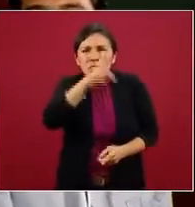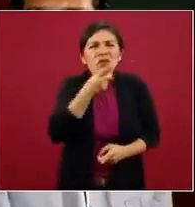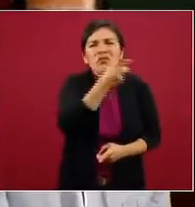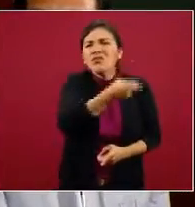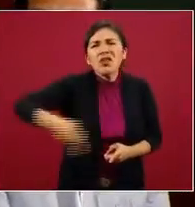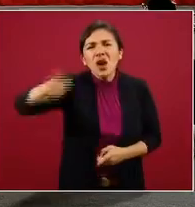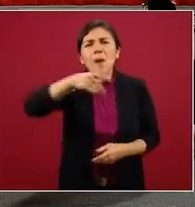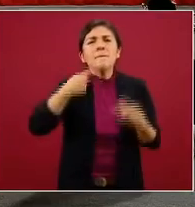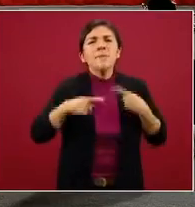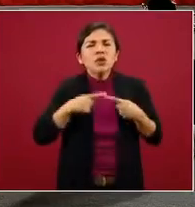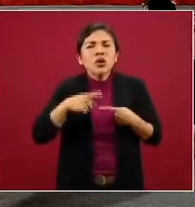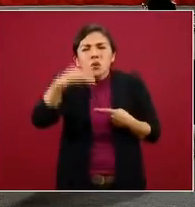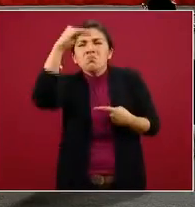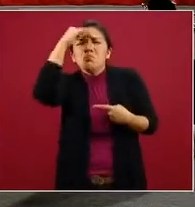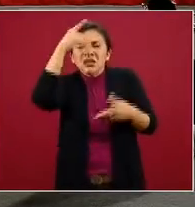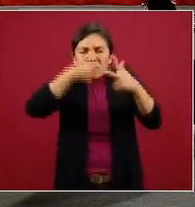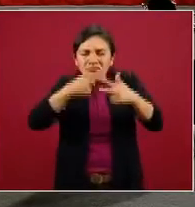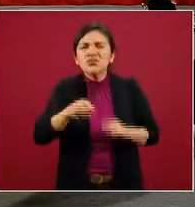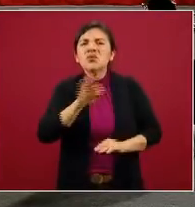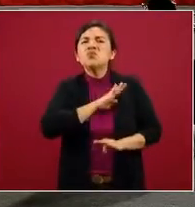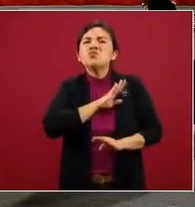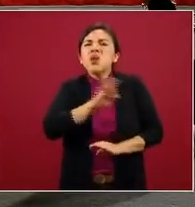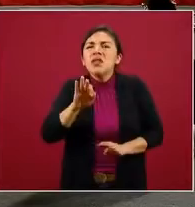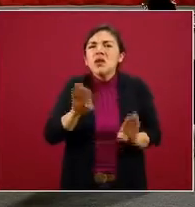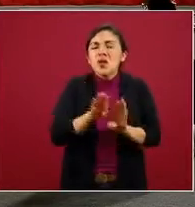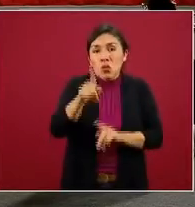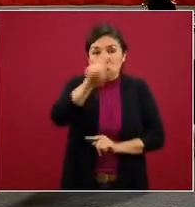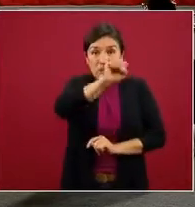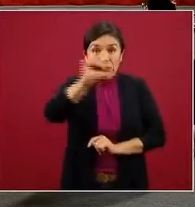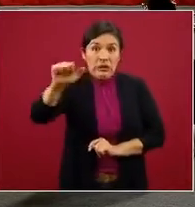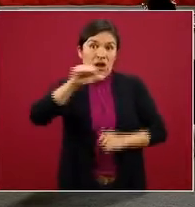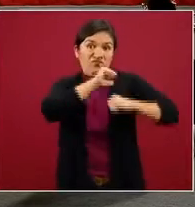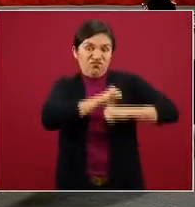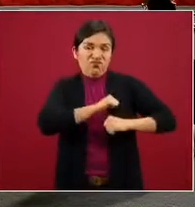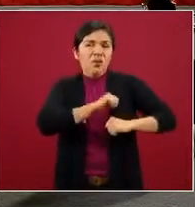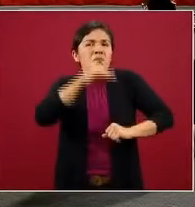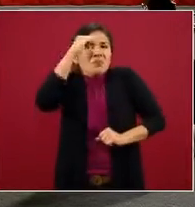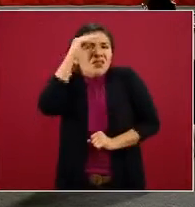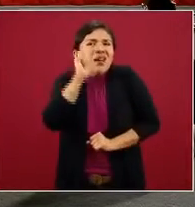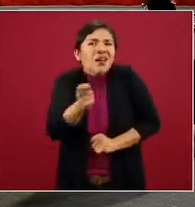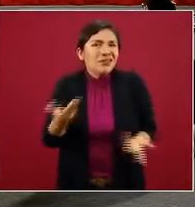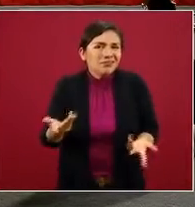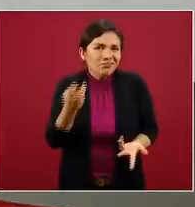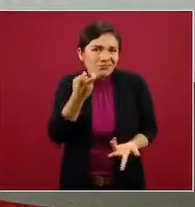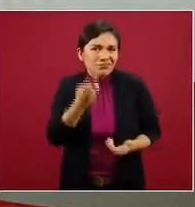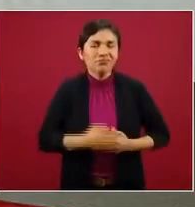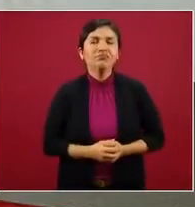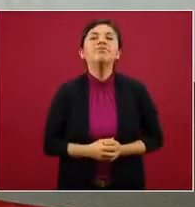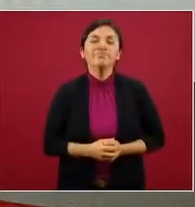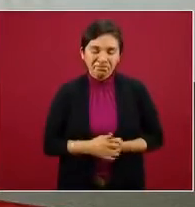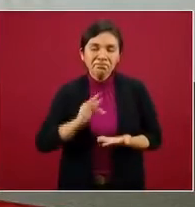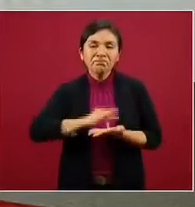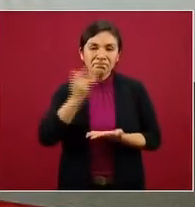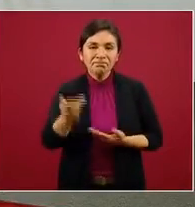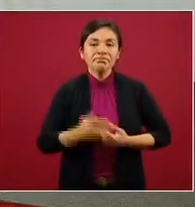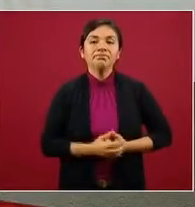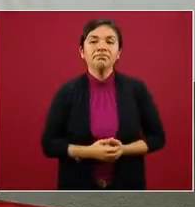darían al respecto o qué perspectiva se tendría de parte de la Secretaría de Salud al respecto de esta situación? Gracias. Muchas gracias,